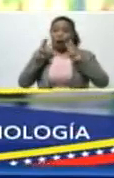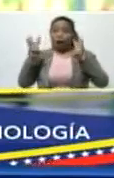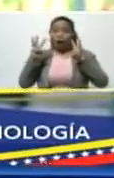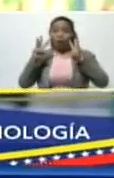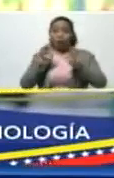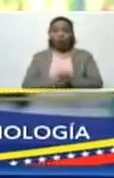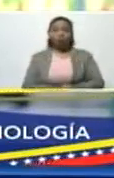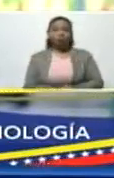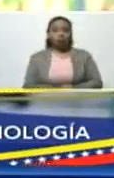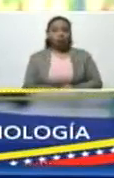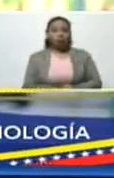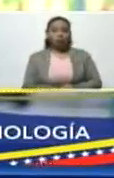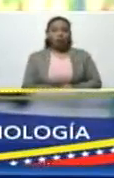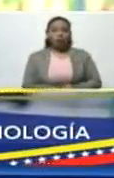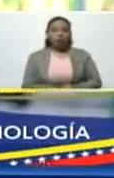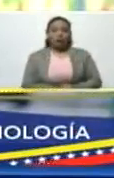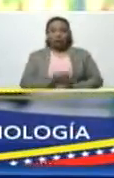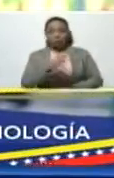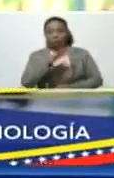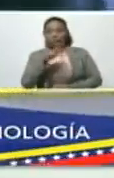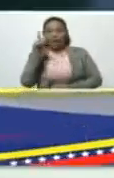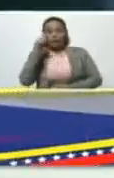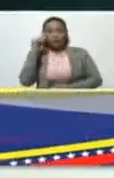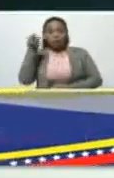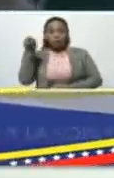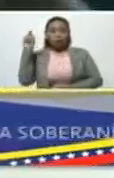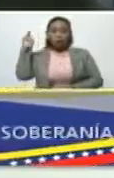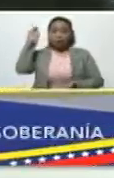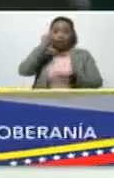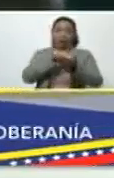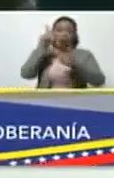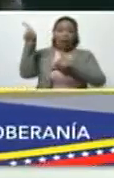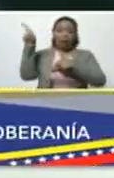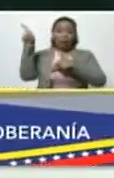impresionado. Pareciera que hubieran bajado los extraterrestres allá.